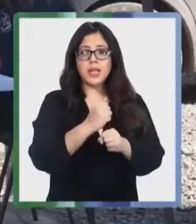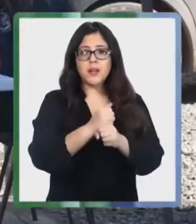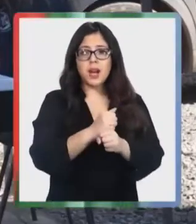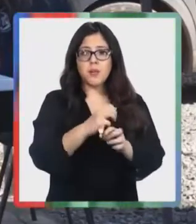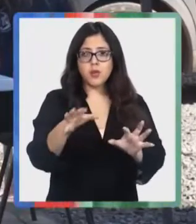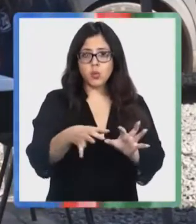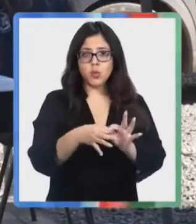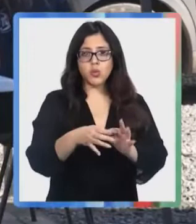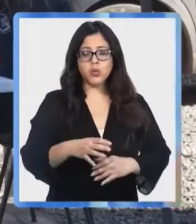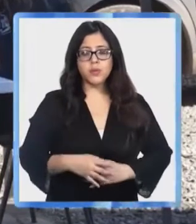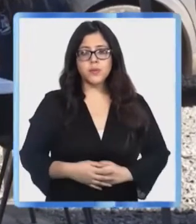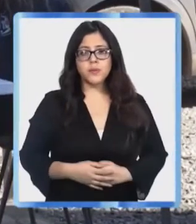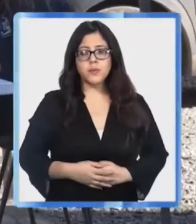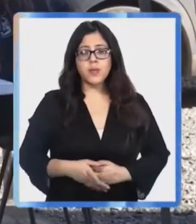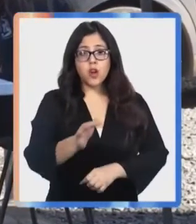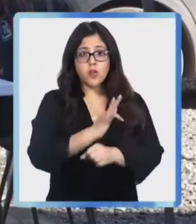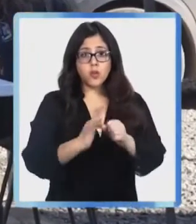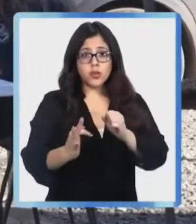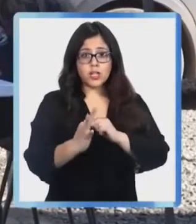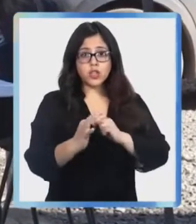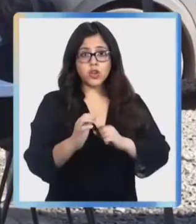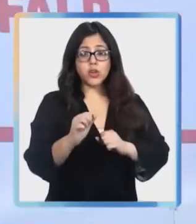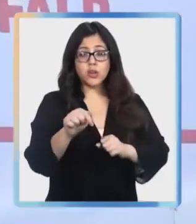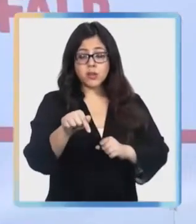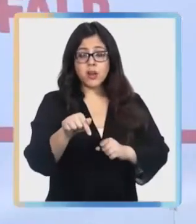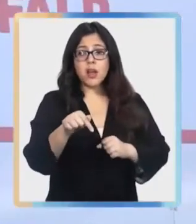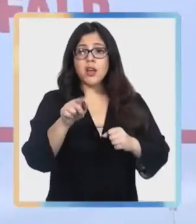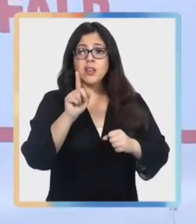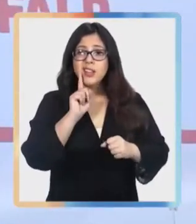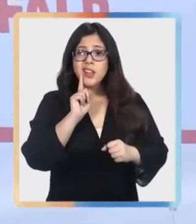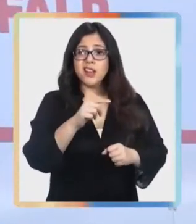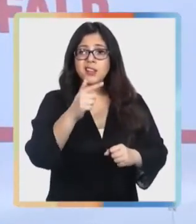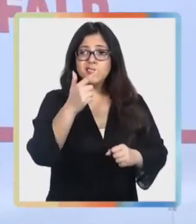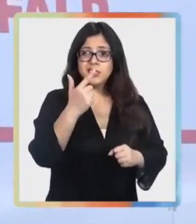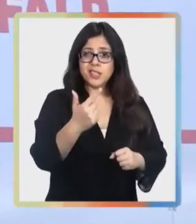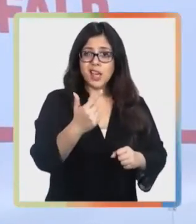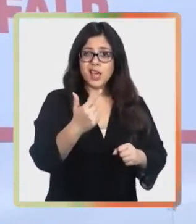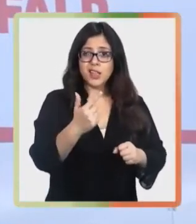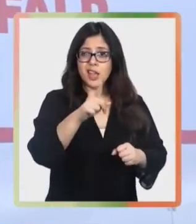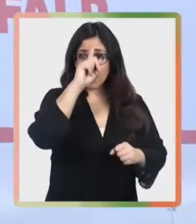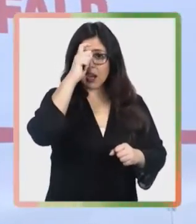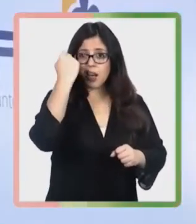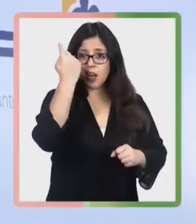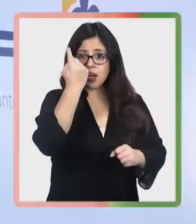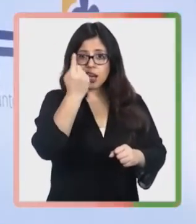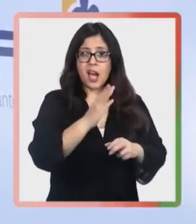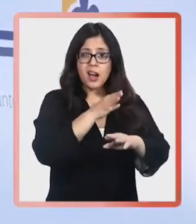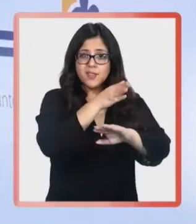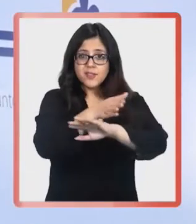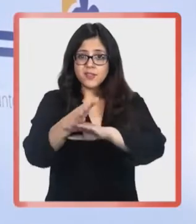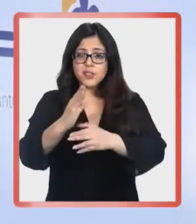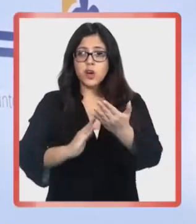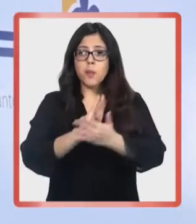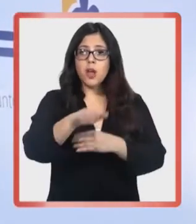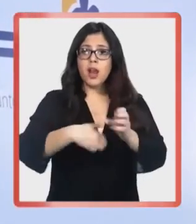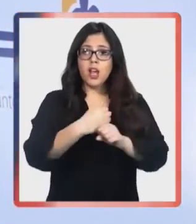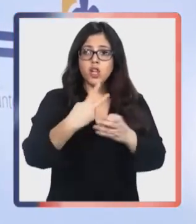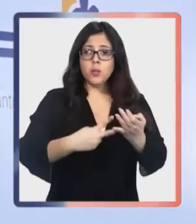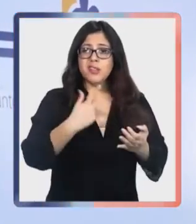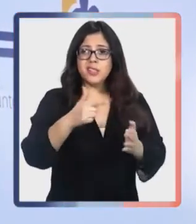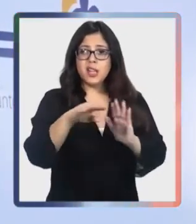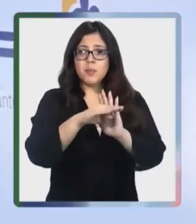trabajamos en conjunto la fundación arturo lópez pérez cuenta con siete de estas clínicas móviles comenzando en el año